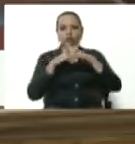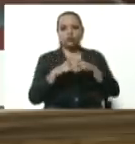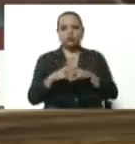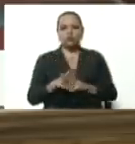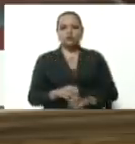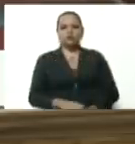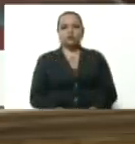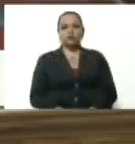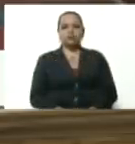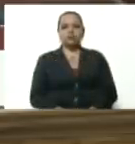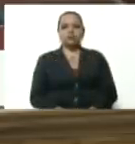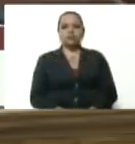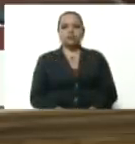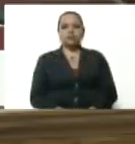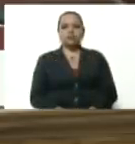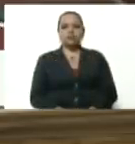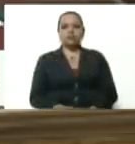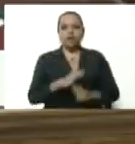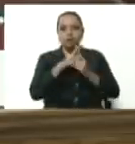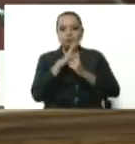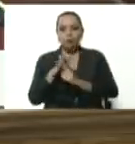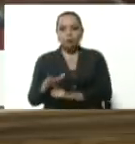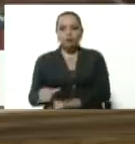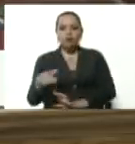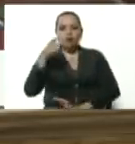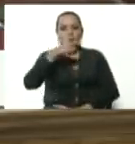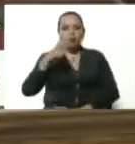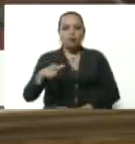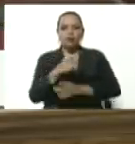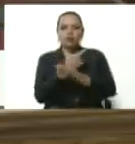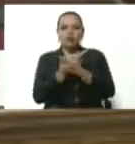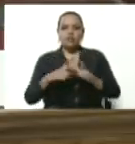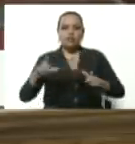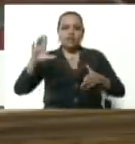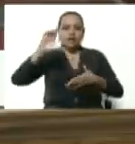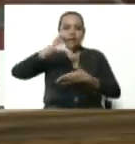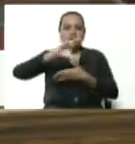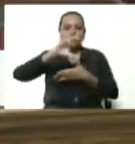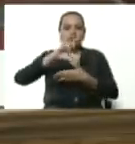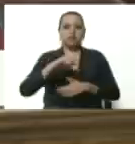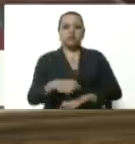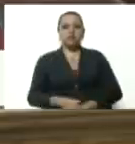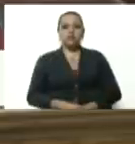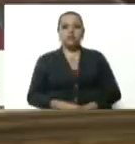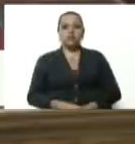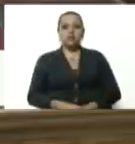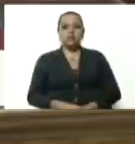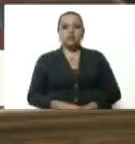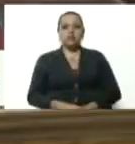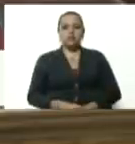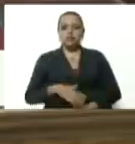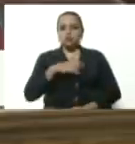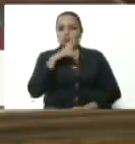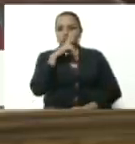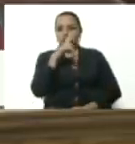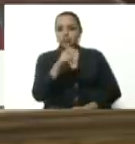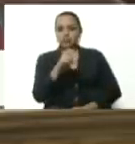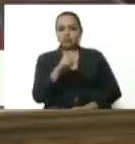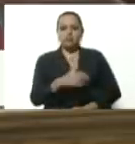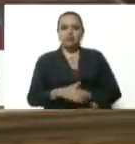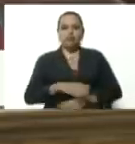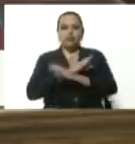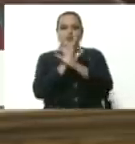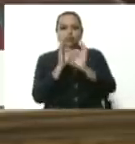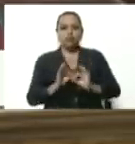Unidos, de imponer a los pueblos libres de América Latina su nefasta y anacrónica